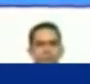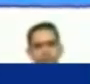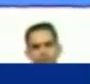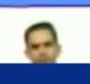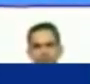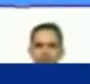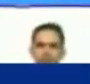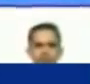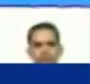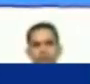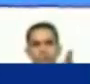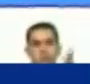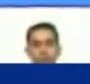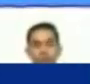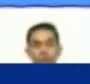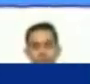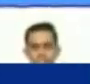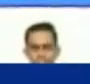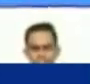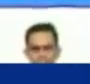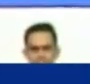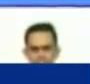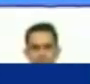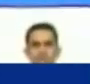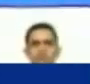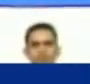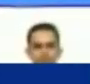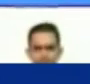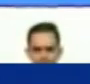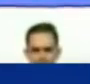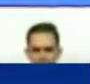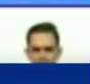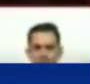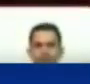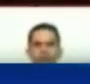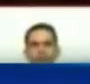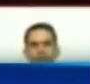secretario privado de la Presidencia, Héctor Manuel Zelaya Castro,